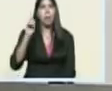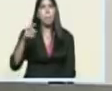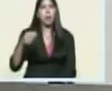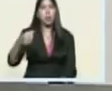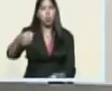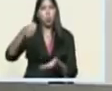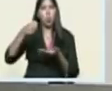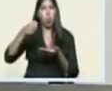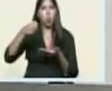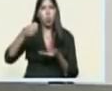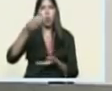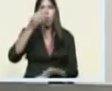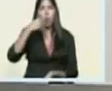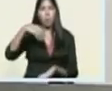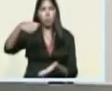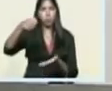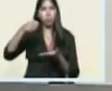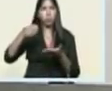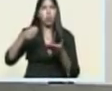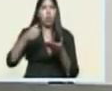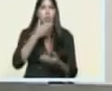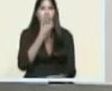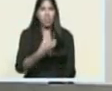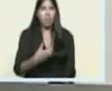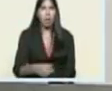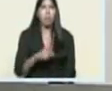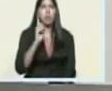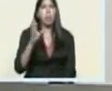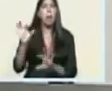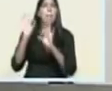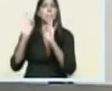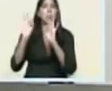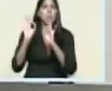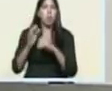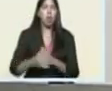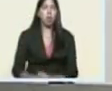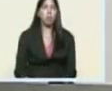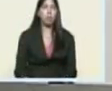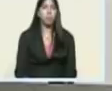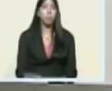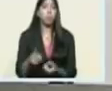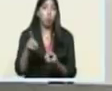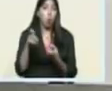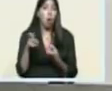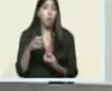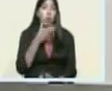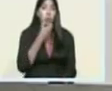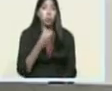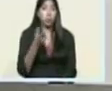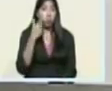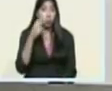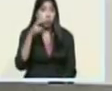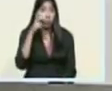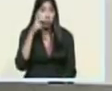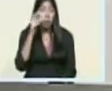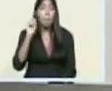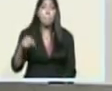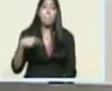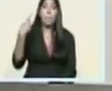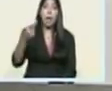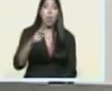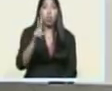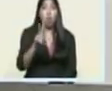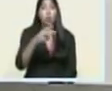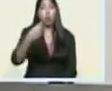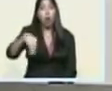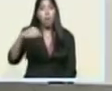aguinaldos y de todos los pagos especiales que recibe nuestro pueblo en diciembre. Que se escuche bien, a partir de mañana 2